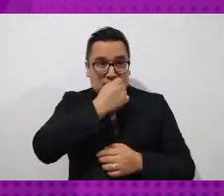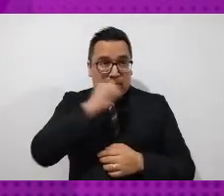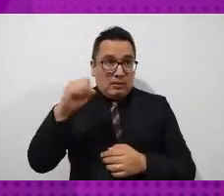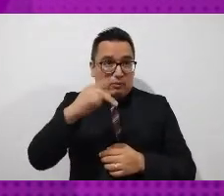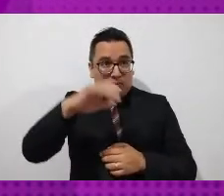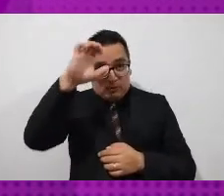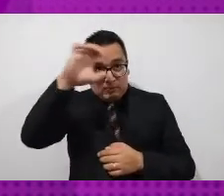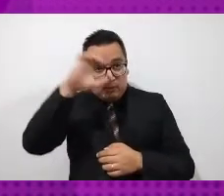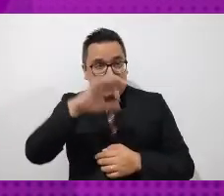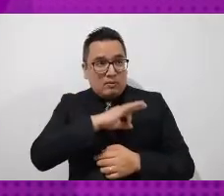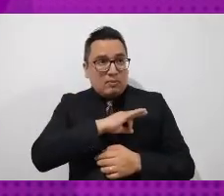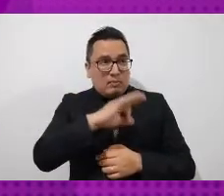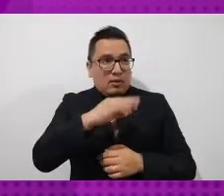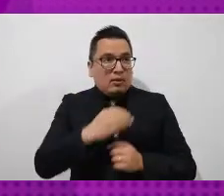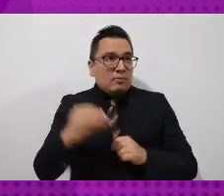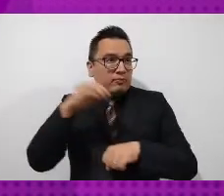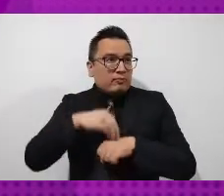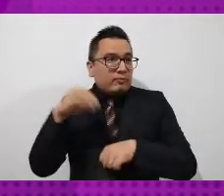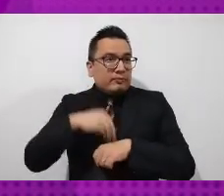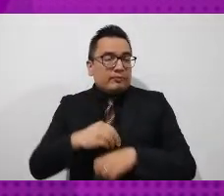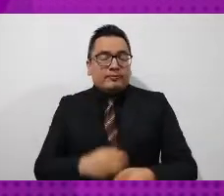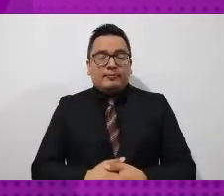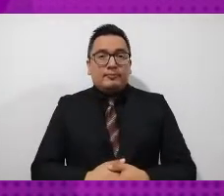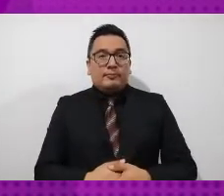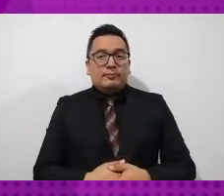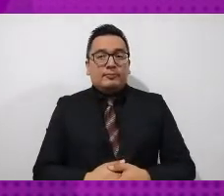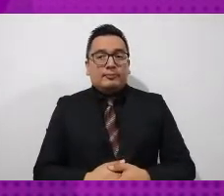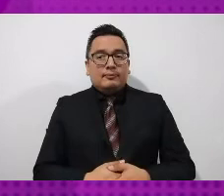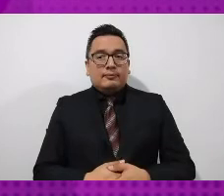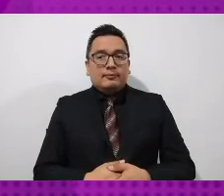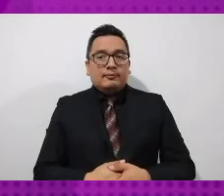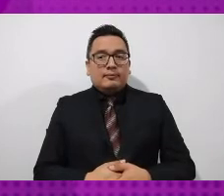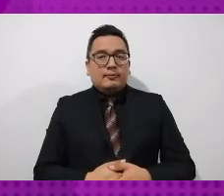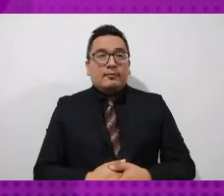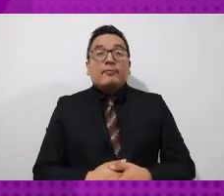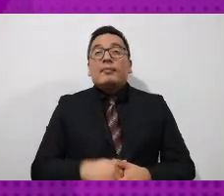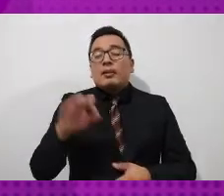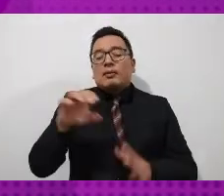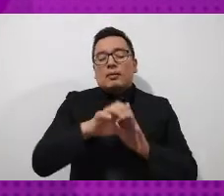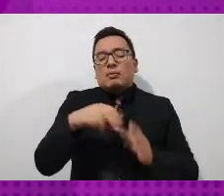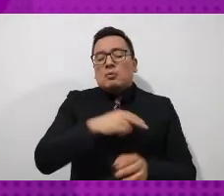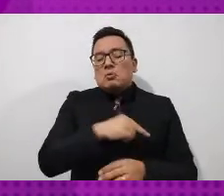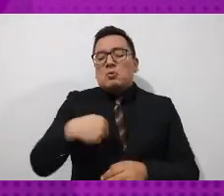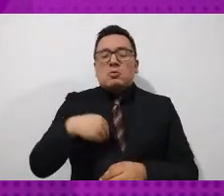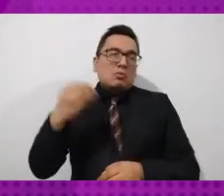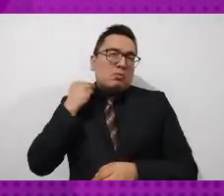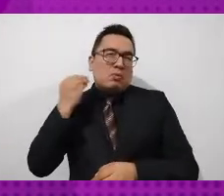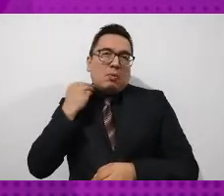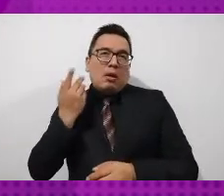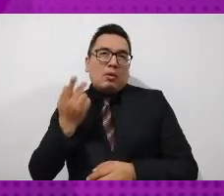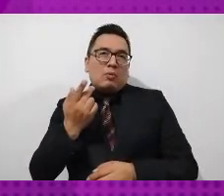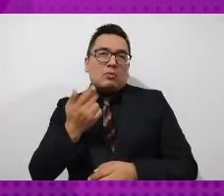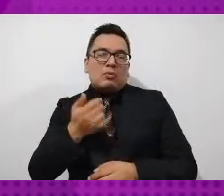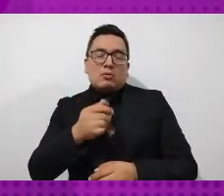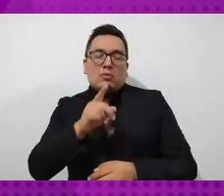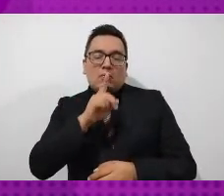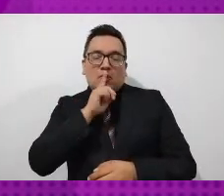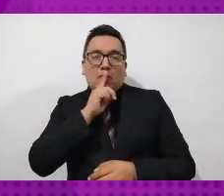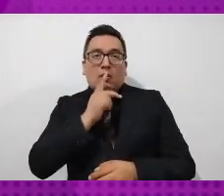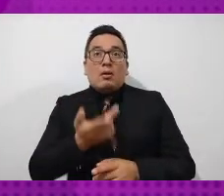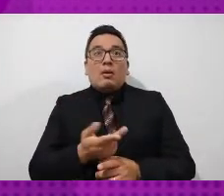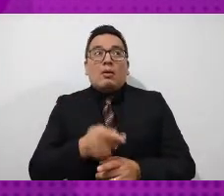experiencia, puedan hacer estas aportaciones. Es difícil para quienes no somos abogados hacer o presentar